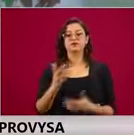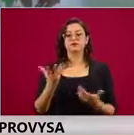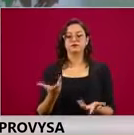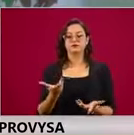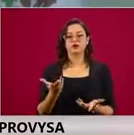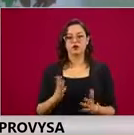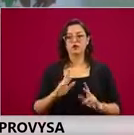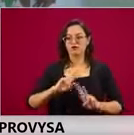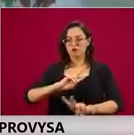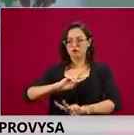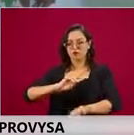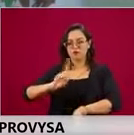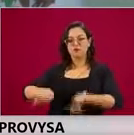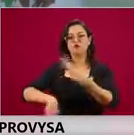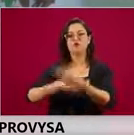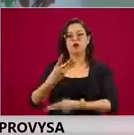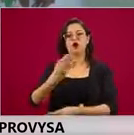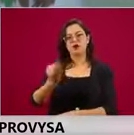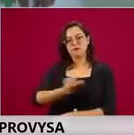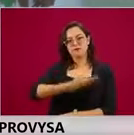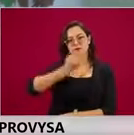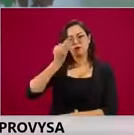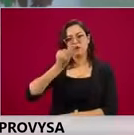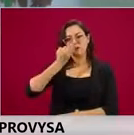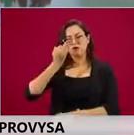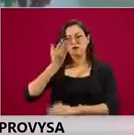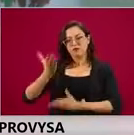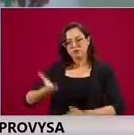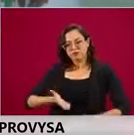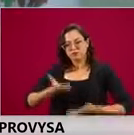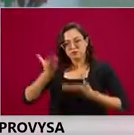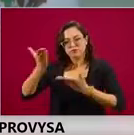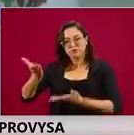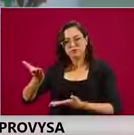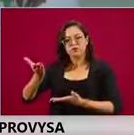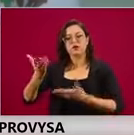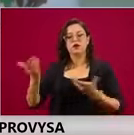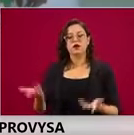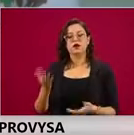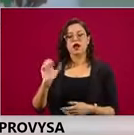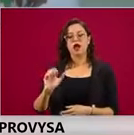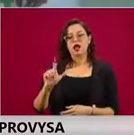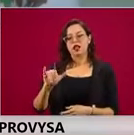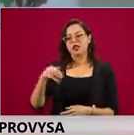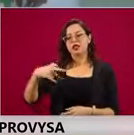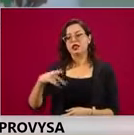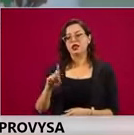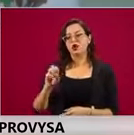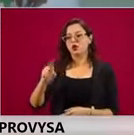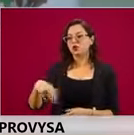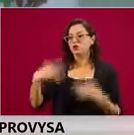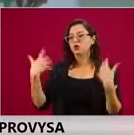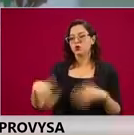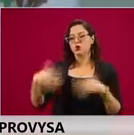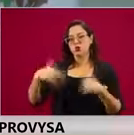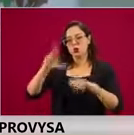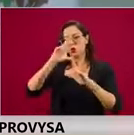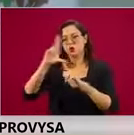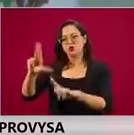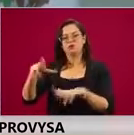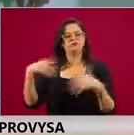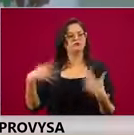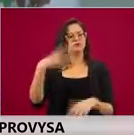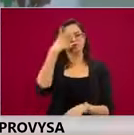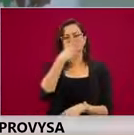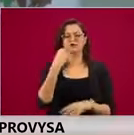colocó una corona de flores ante la estatua de Abraham Lincoln. Fue una ceremonia